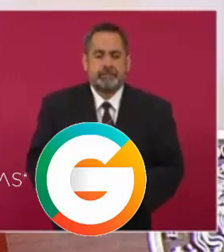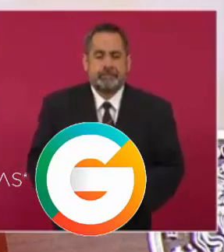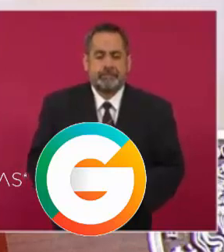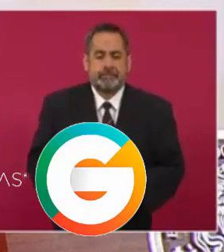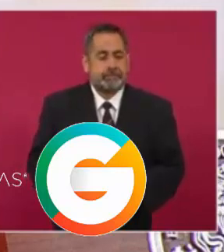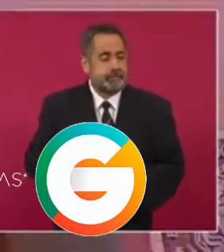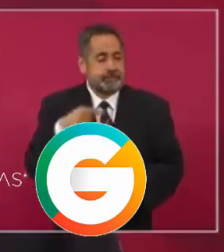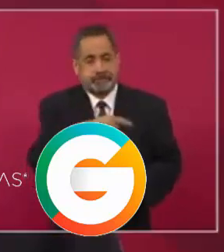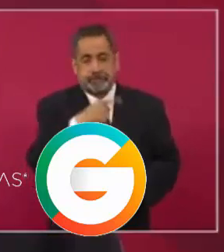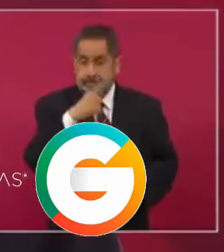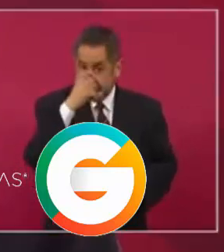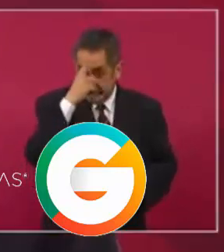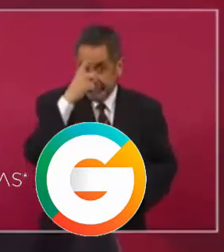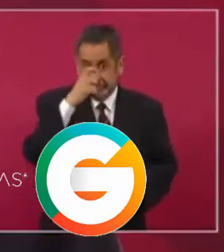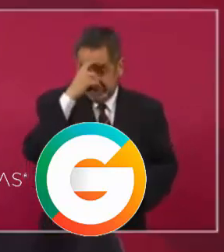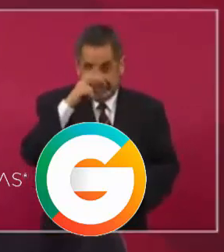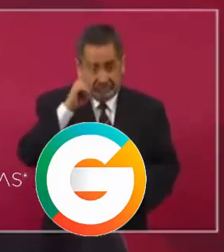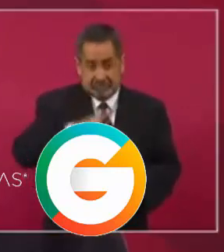Él inventó